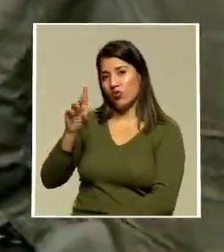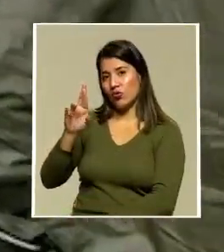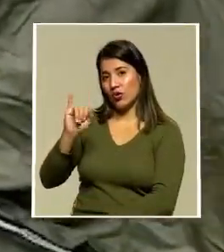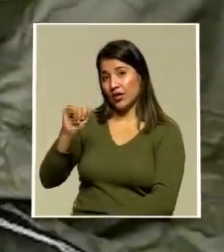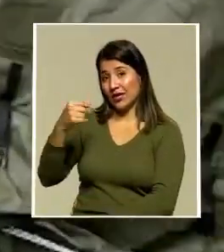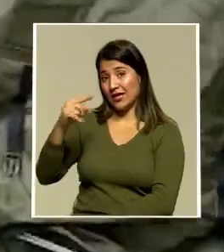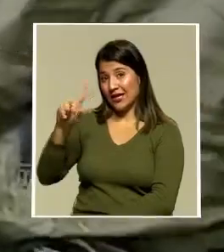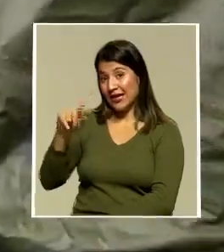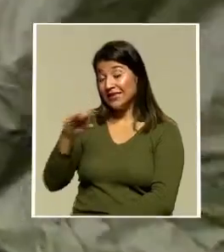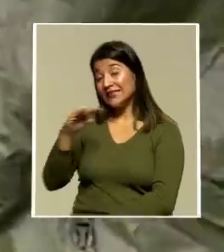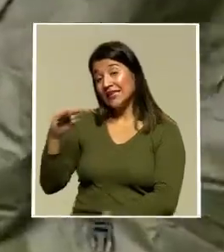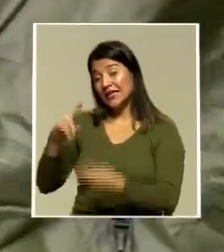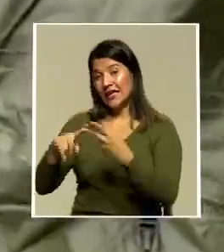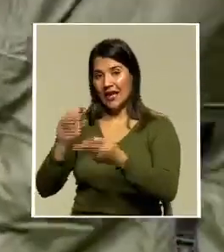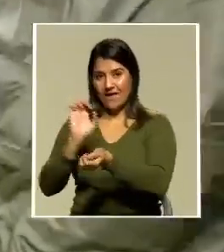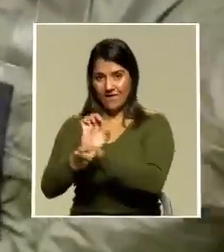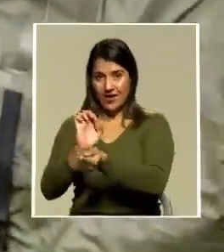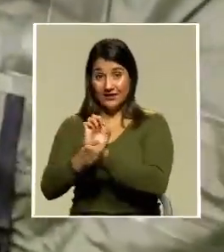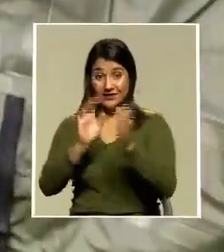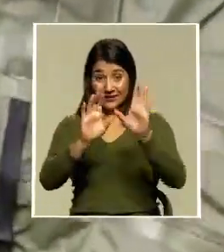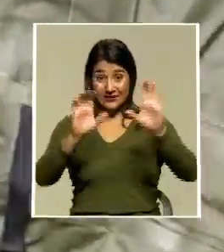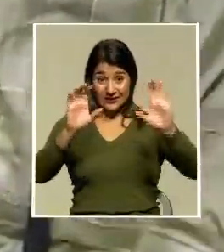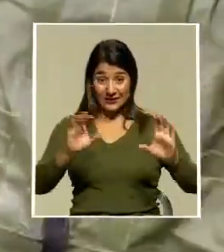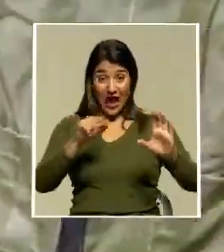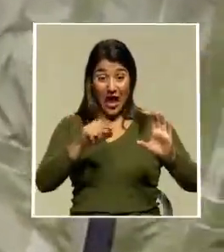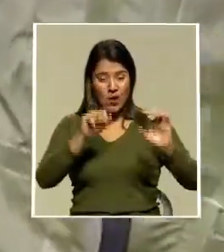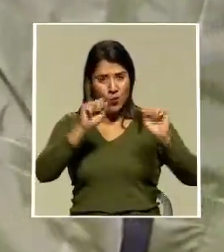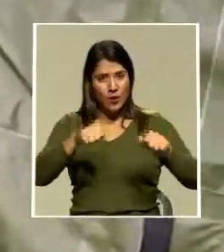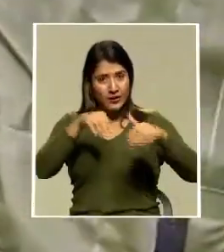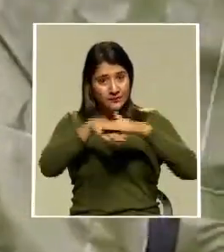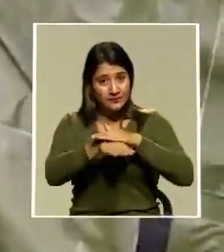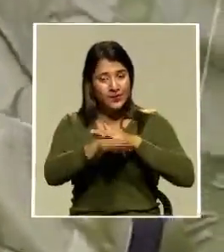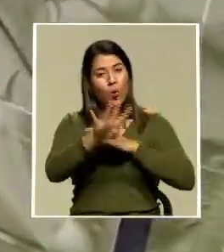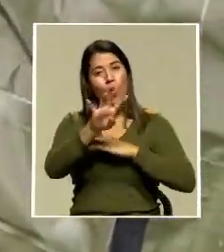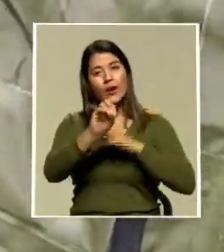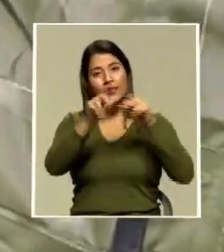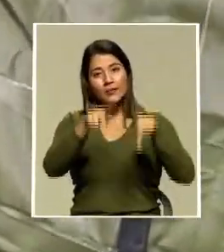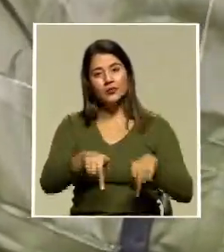Las tiendas de campaña tienen una capacidad para 40 personas.